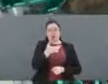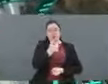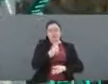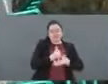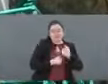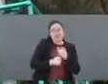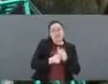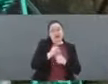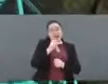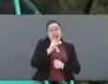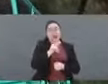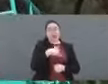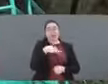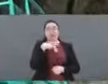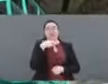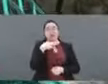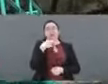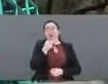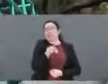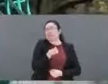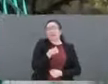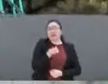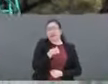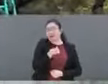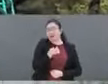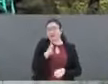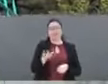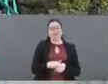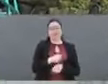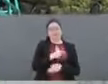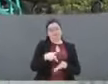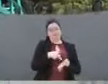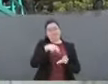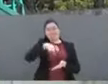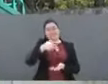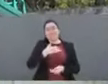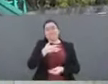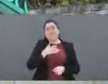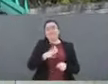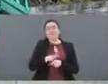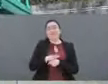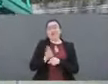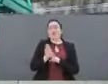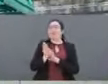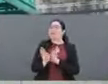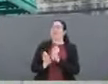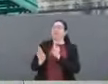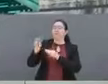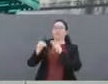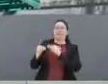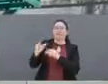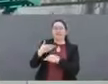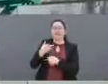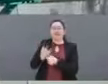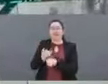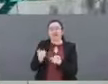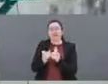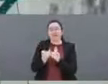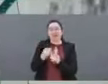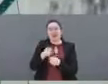mala calidad del agua, porque esta zona pues era una zona lacustre, con